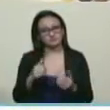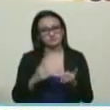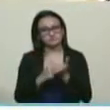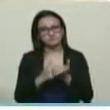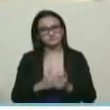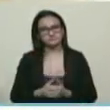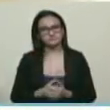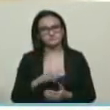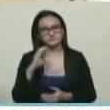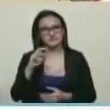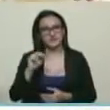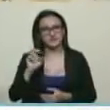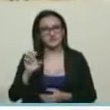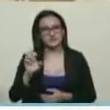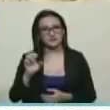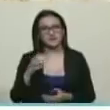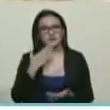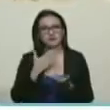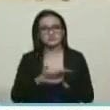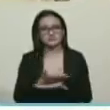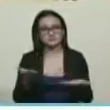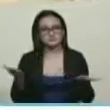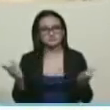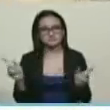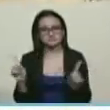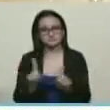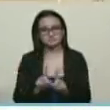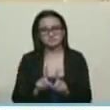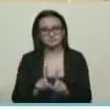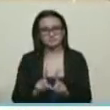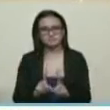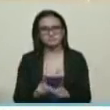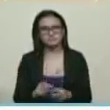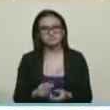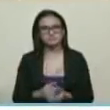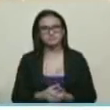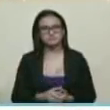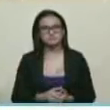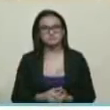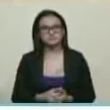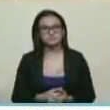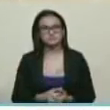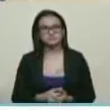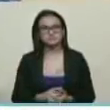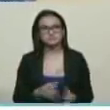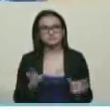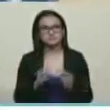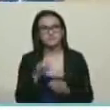El Consejo Nacional Electoral agradece a los medios de comunicación social la cobertura brindada. Tengan todas y todos buenas tardes.